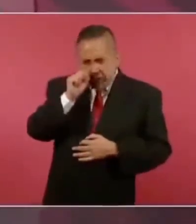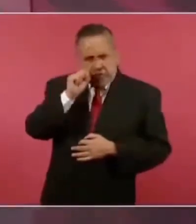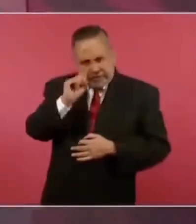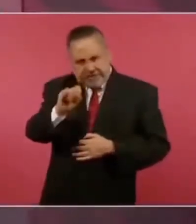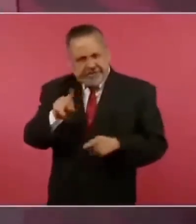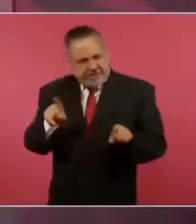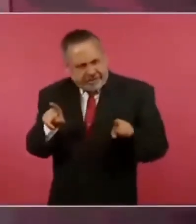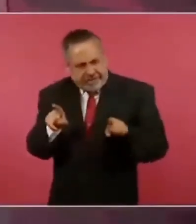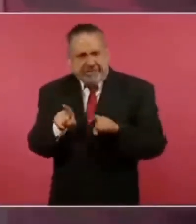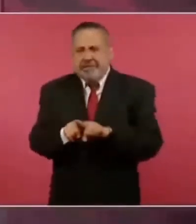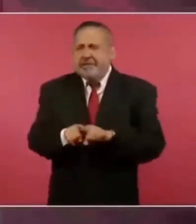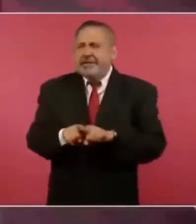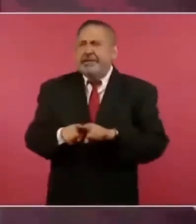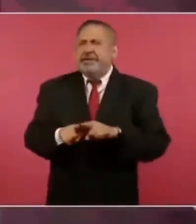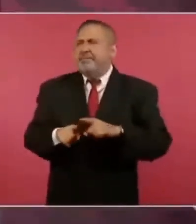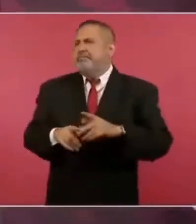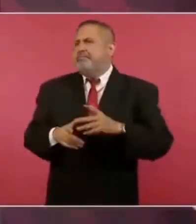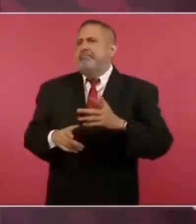con un